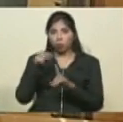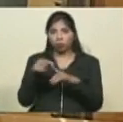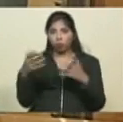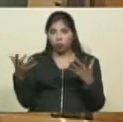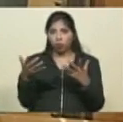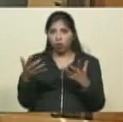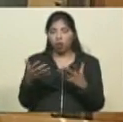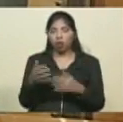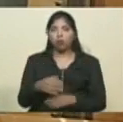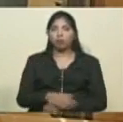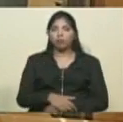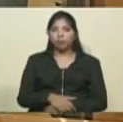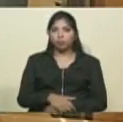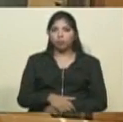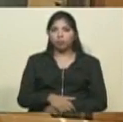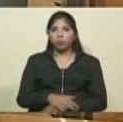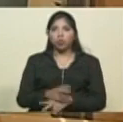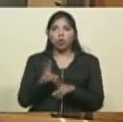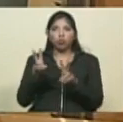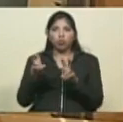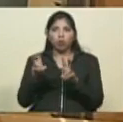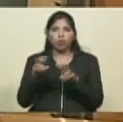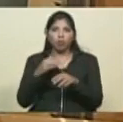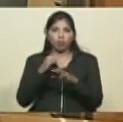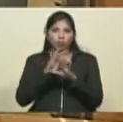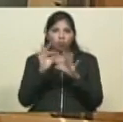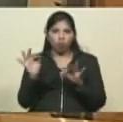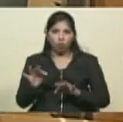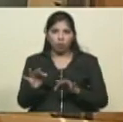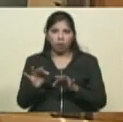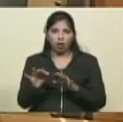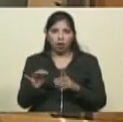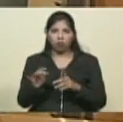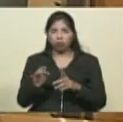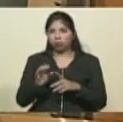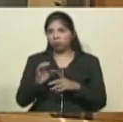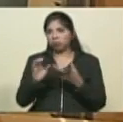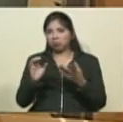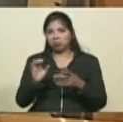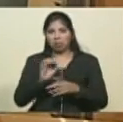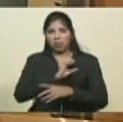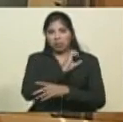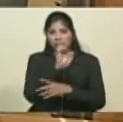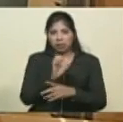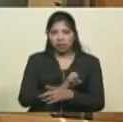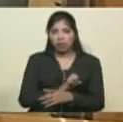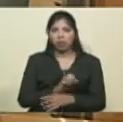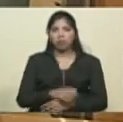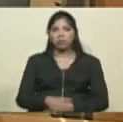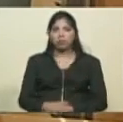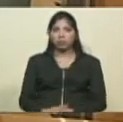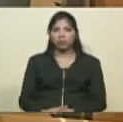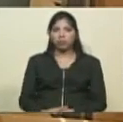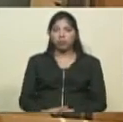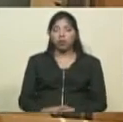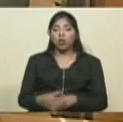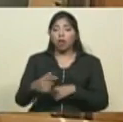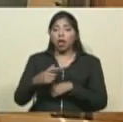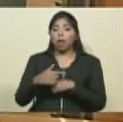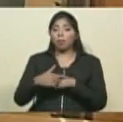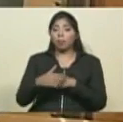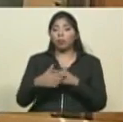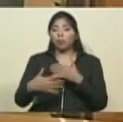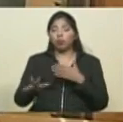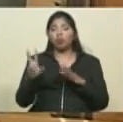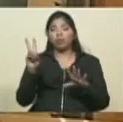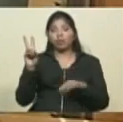la consolidación de nuevos mercados energéticos. A partir del viernes 8 de septiembre y bajo la